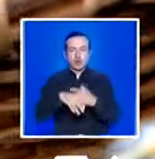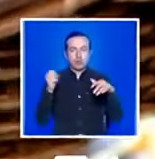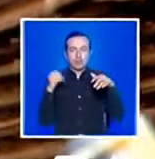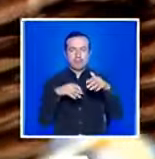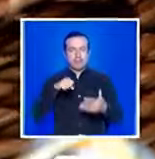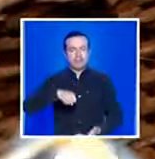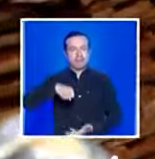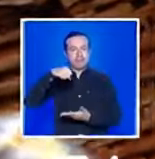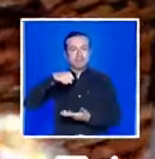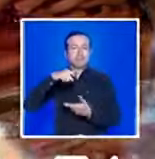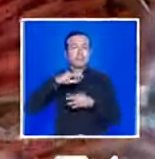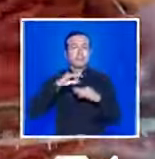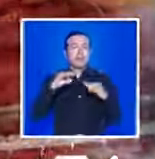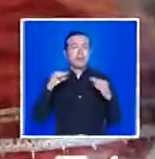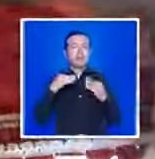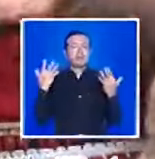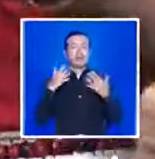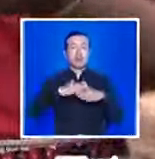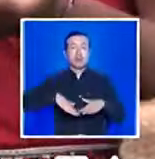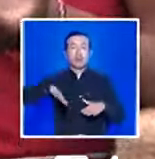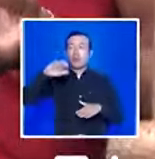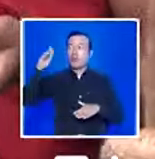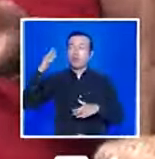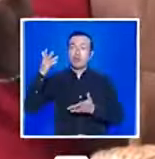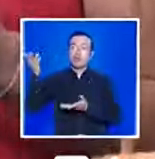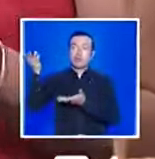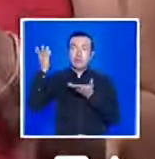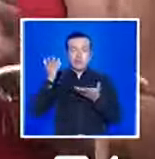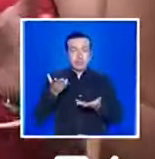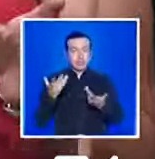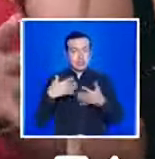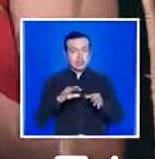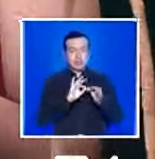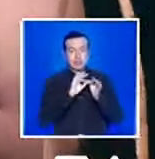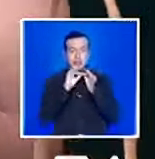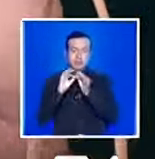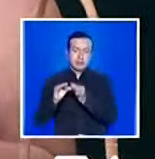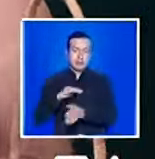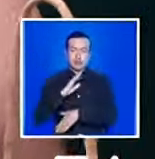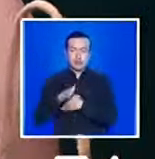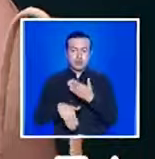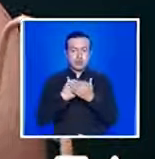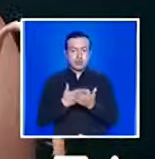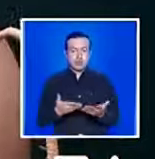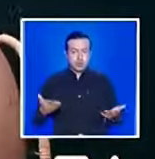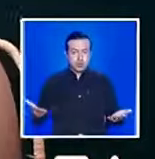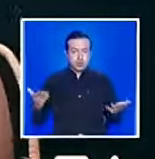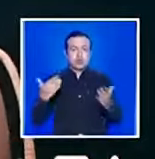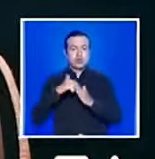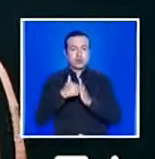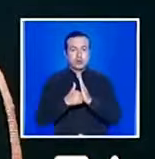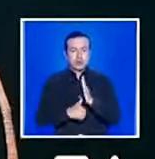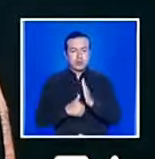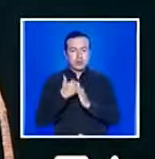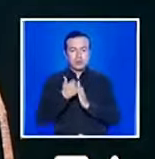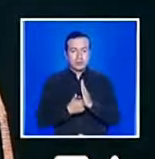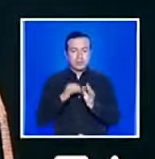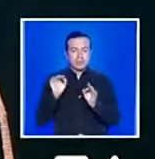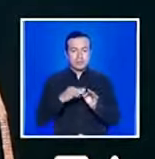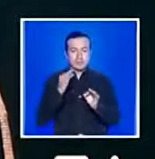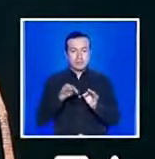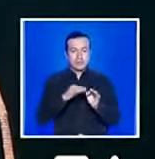un bejuco que conseguimos en las montañas, traemos y de eso elaboramos todo tipo de artesanía, lo que son tejidos de bejuco. Y